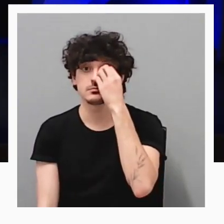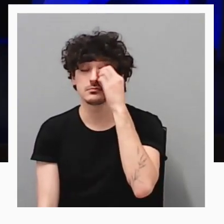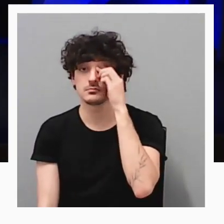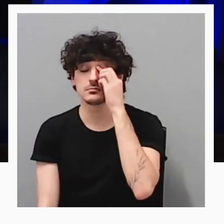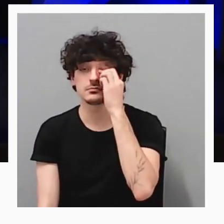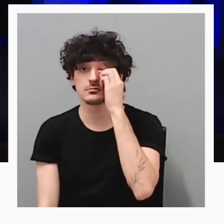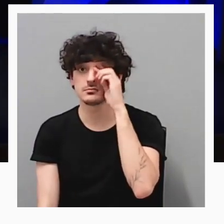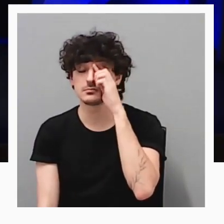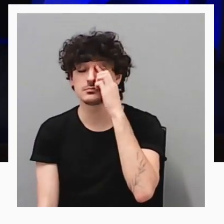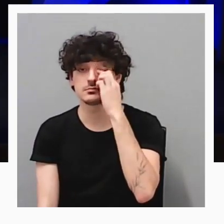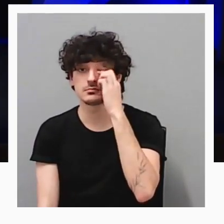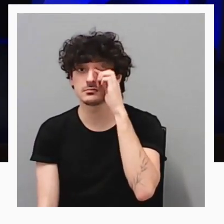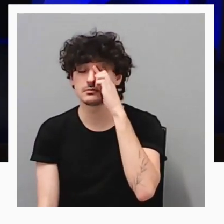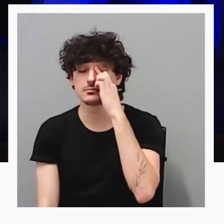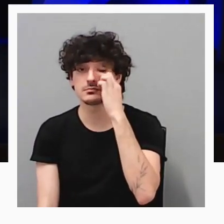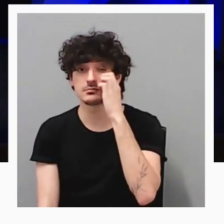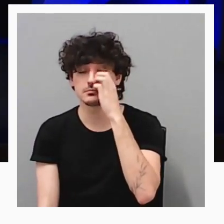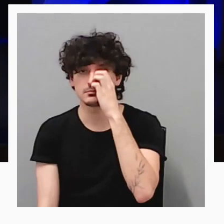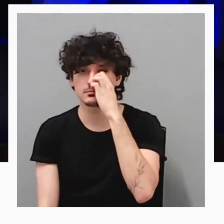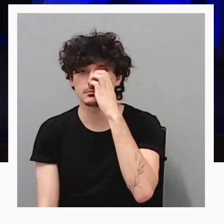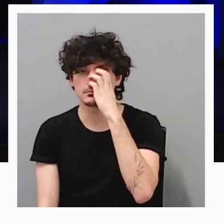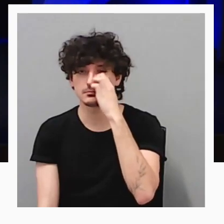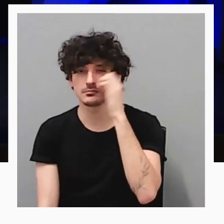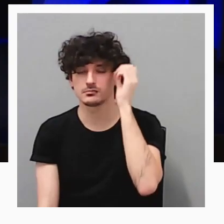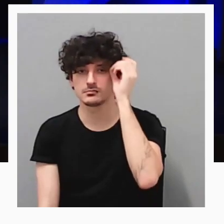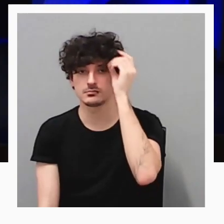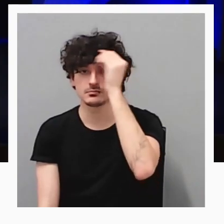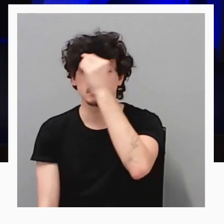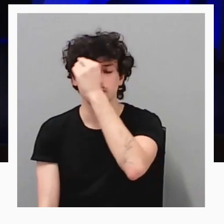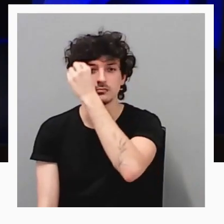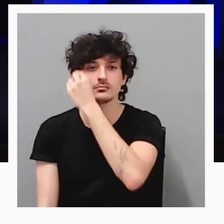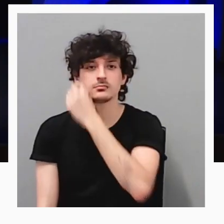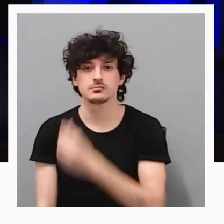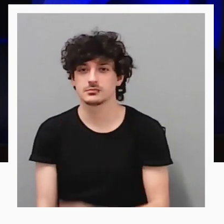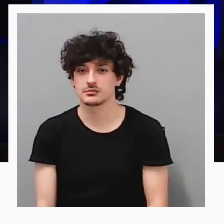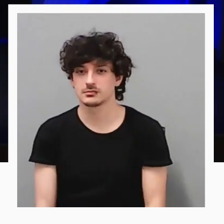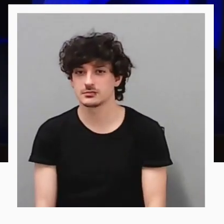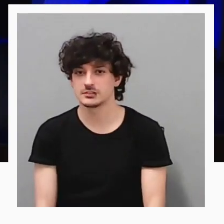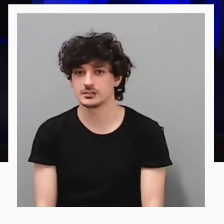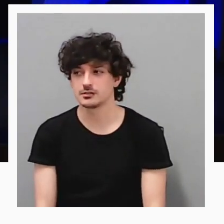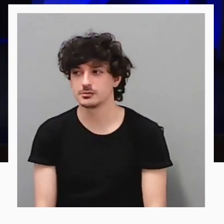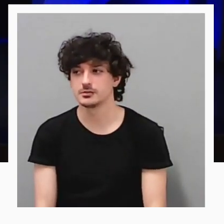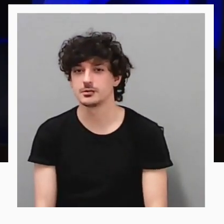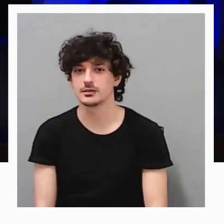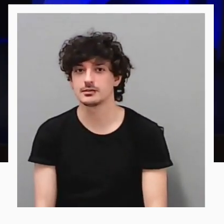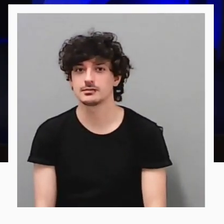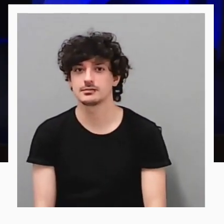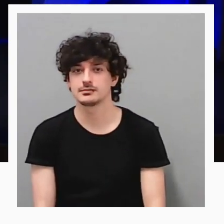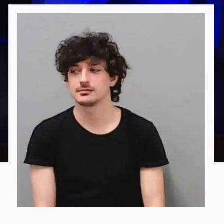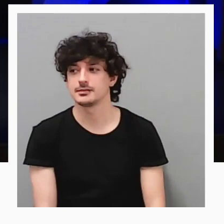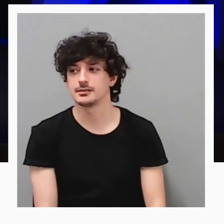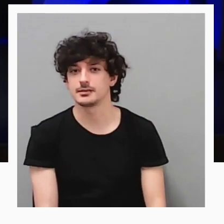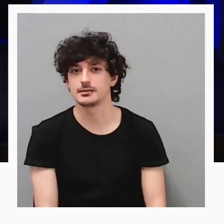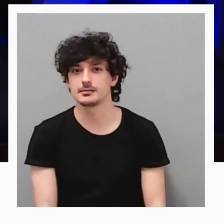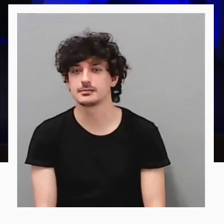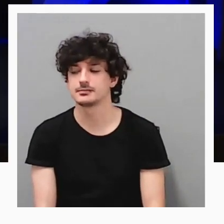3,5% de la población mundial, ¿vale? Y esa migración nos trae la diversidad cultural que vemos